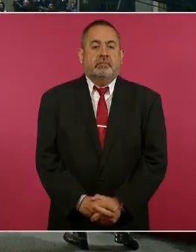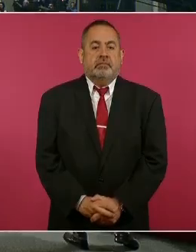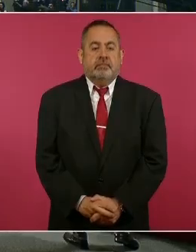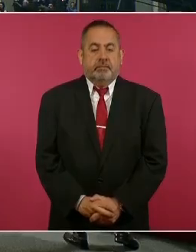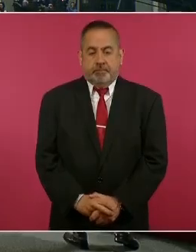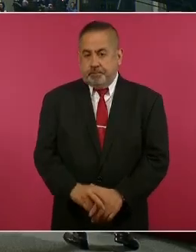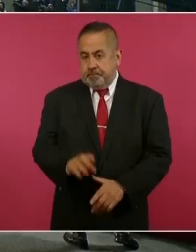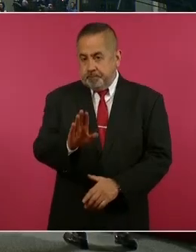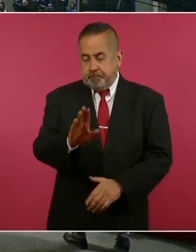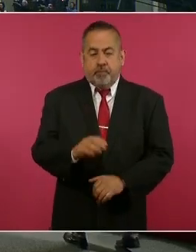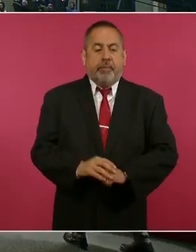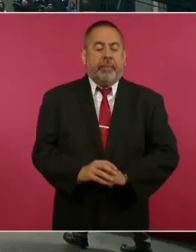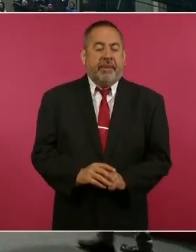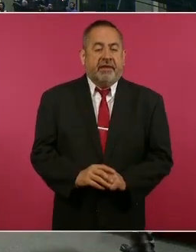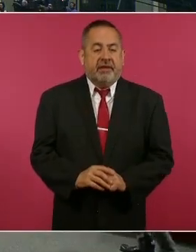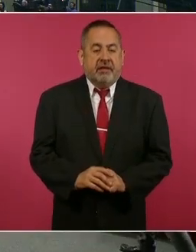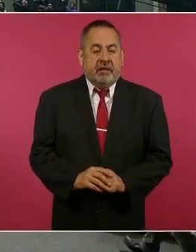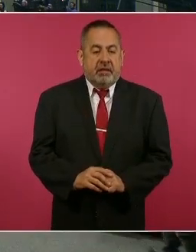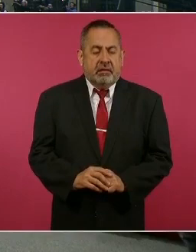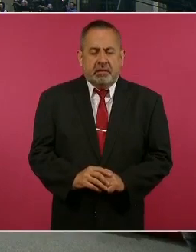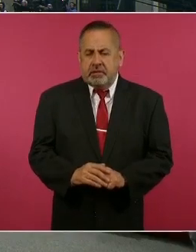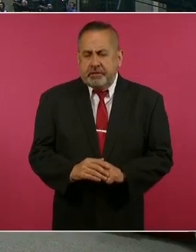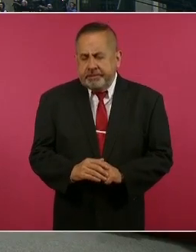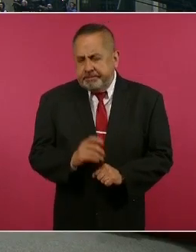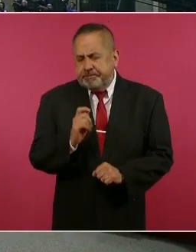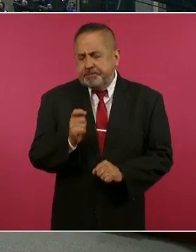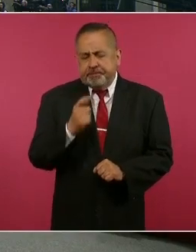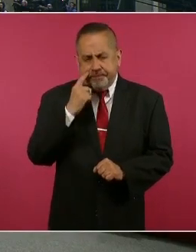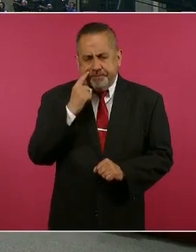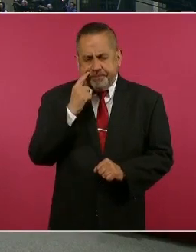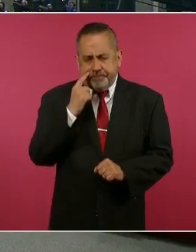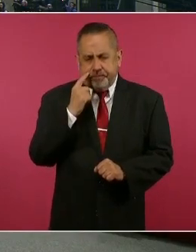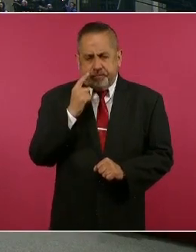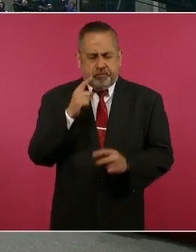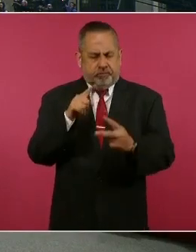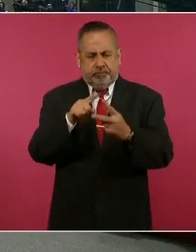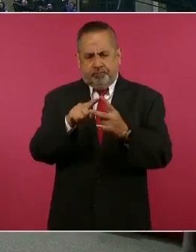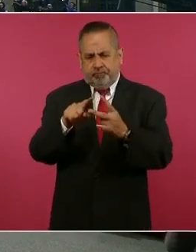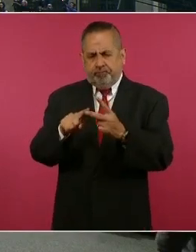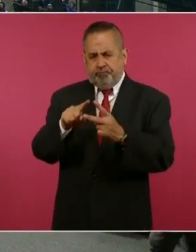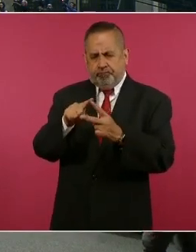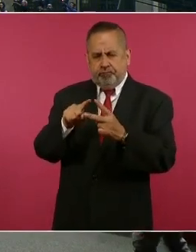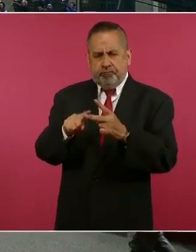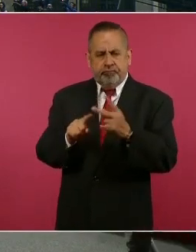Nada más, ¿por qué no? Bueno, dos